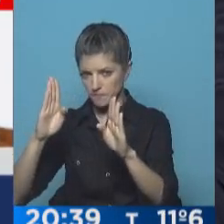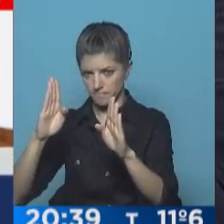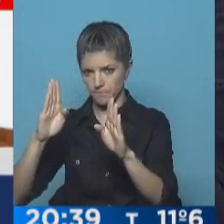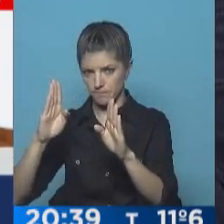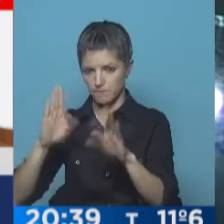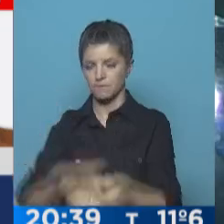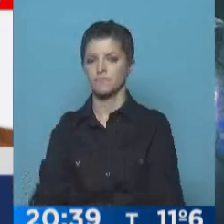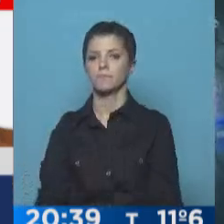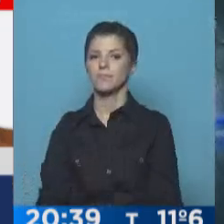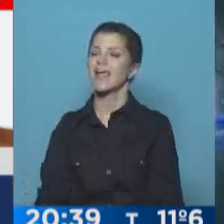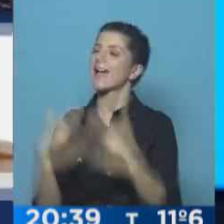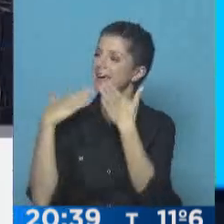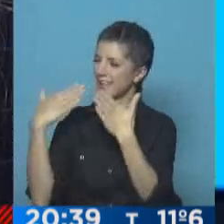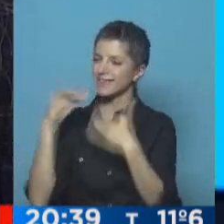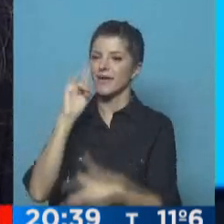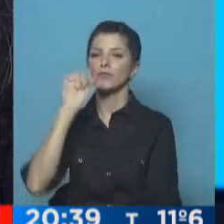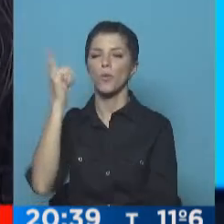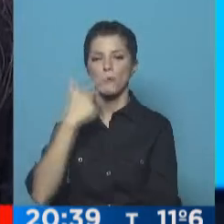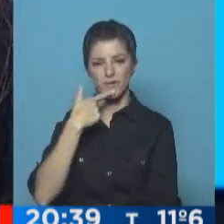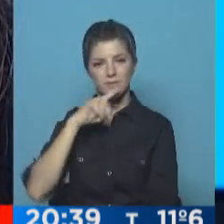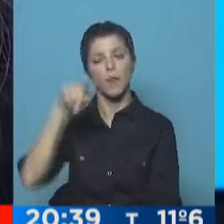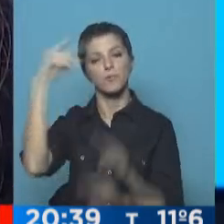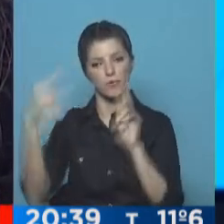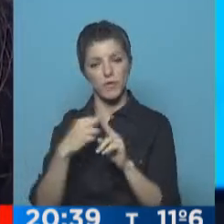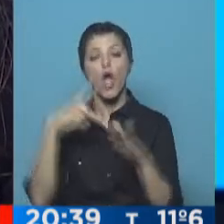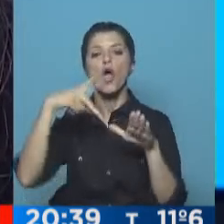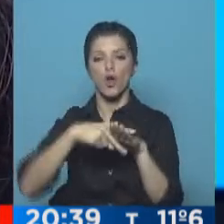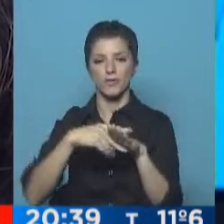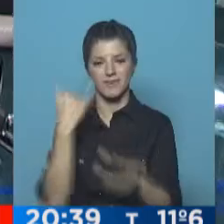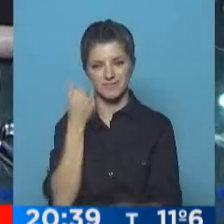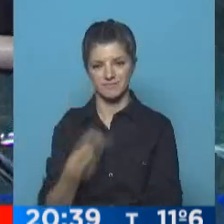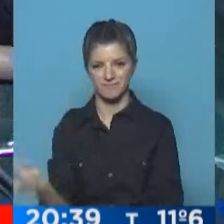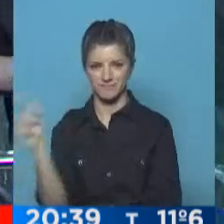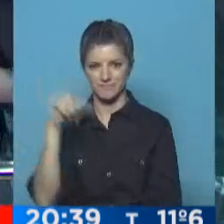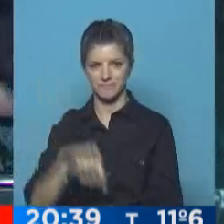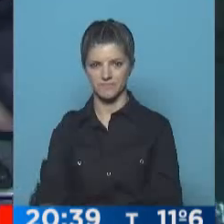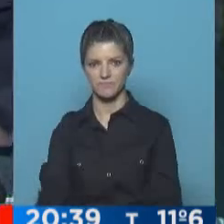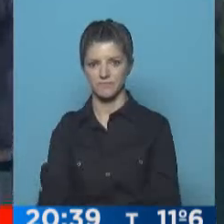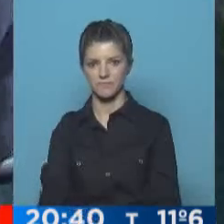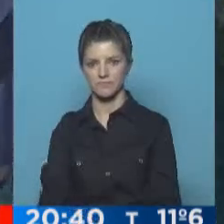político del país. Muchas gracias, Luis. Hasta la próxima. Hacemos una pausa, enseguida estamos con ustedes.